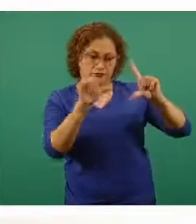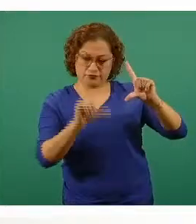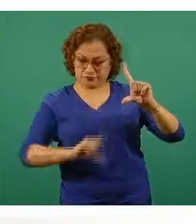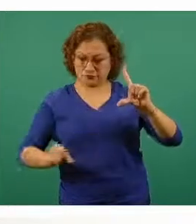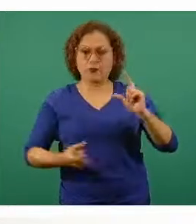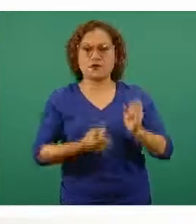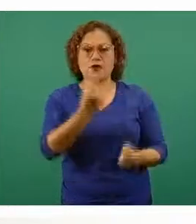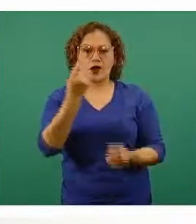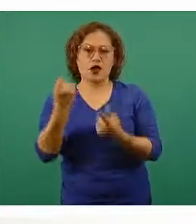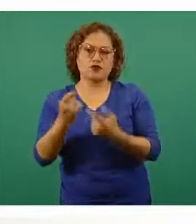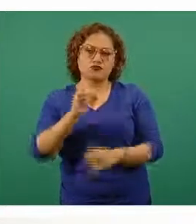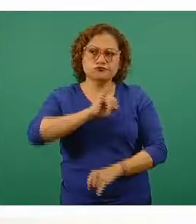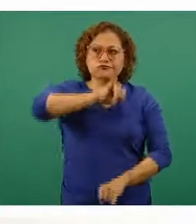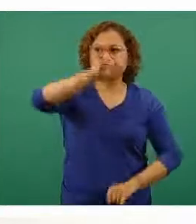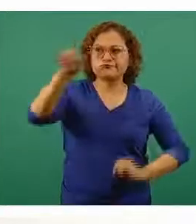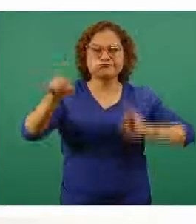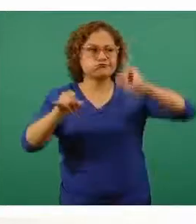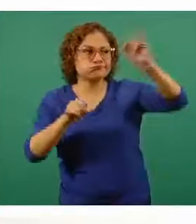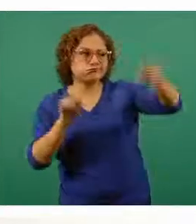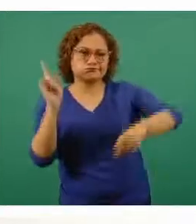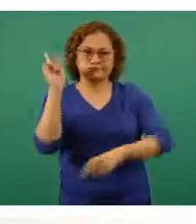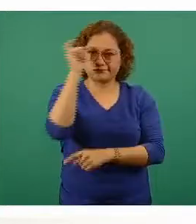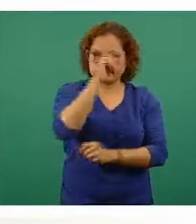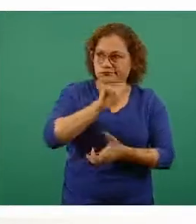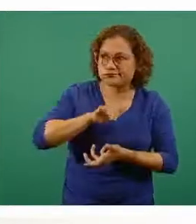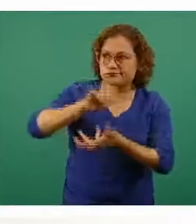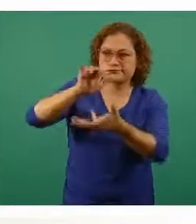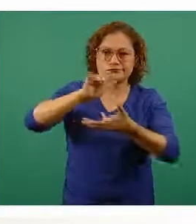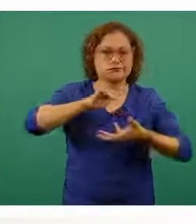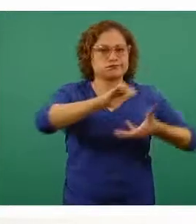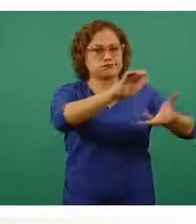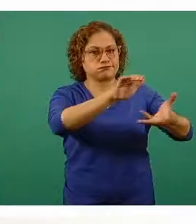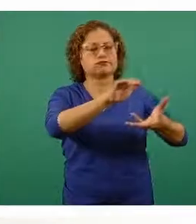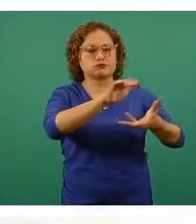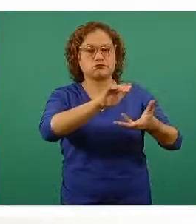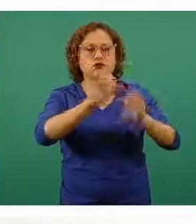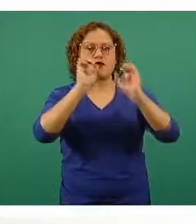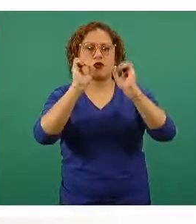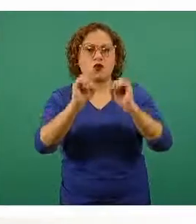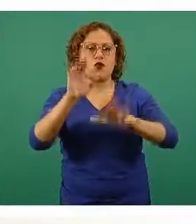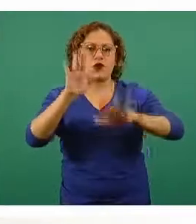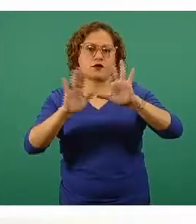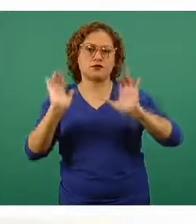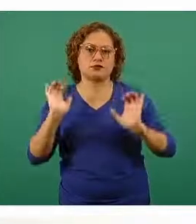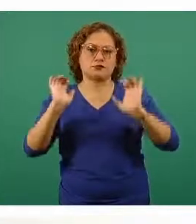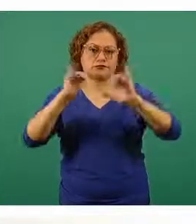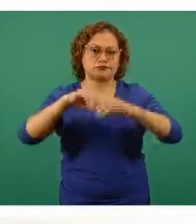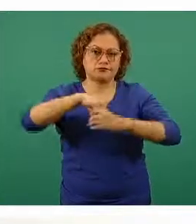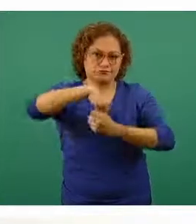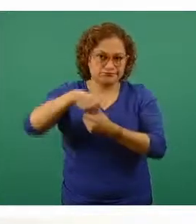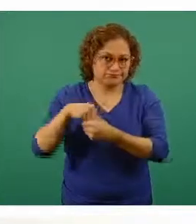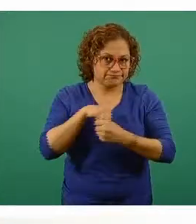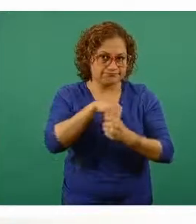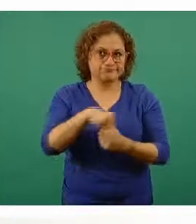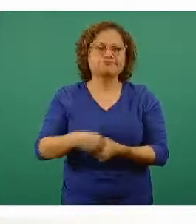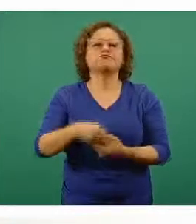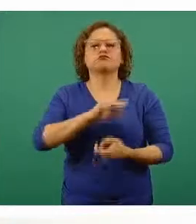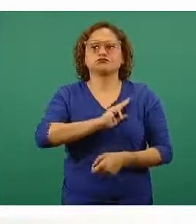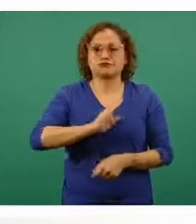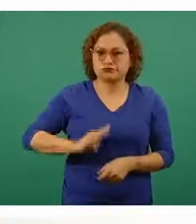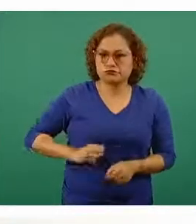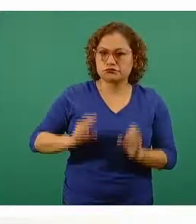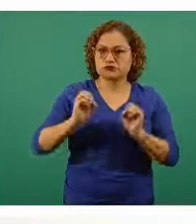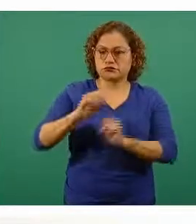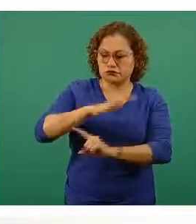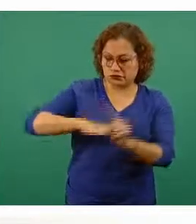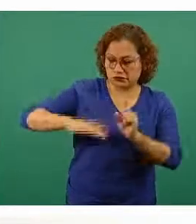difícil acceso, algunas que son más densamente concentradas en ciertas localidades, en ciertos municipios, y